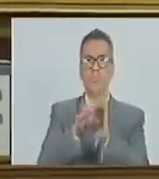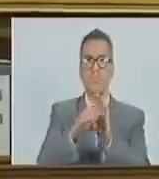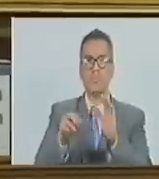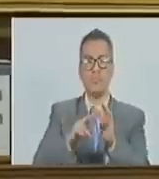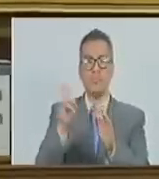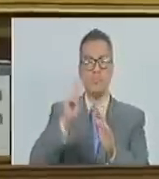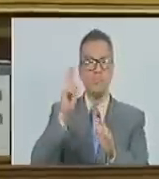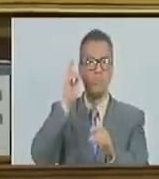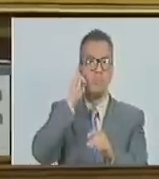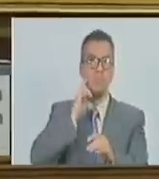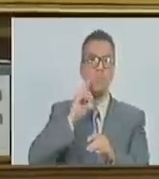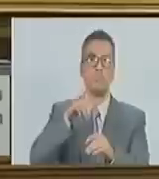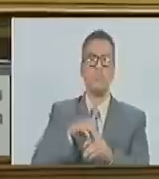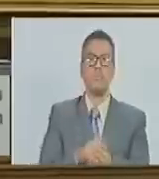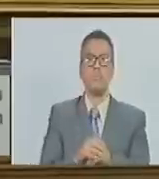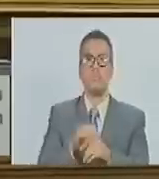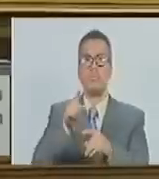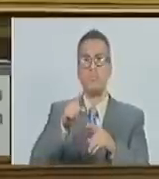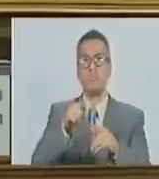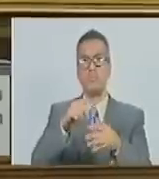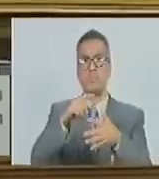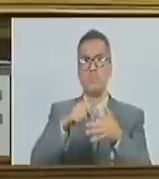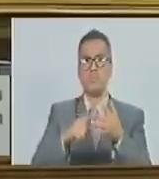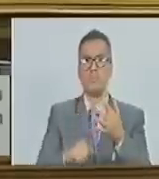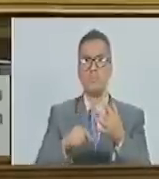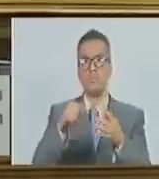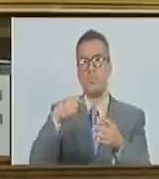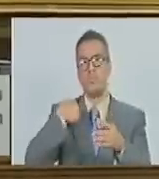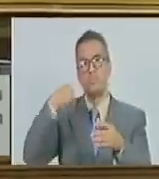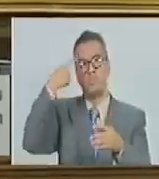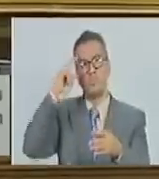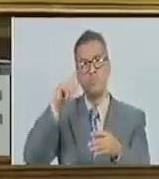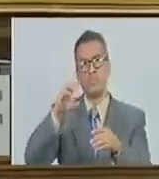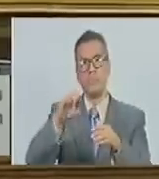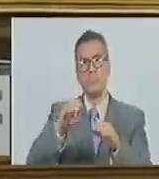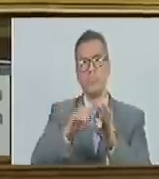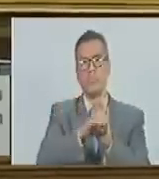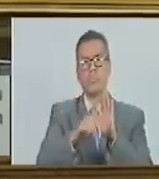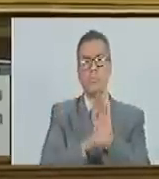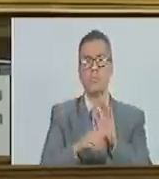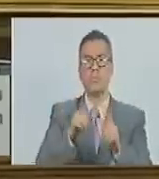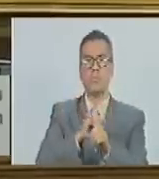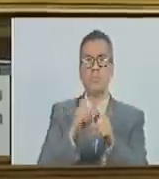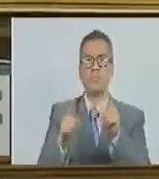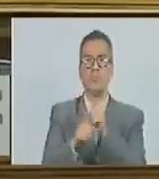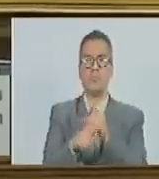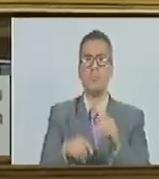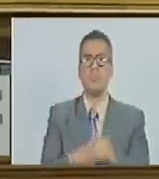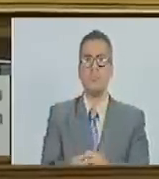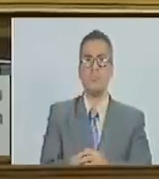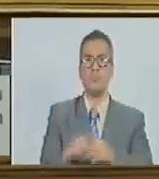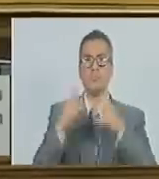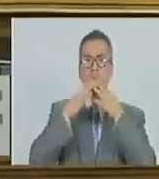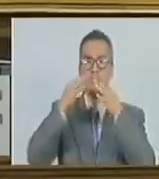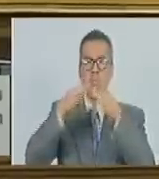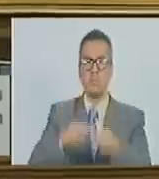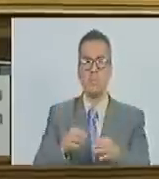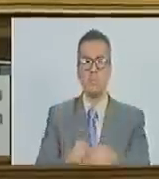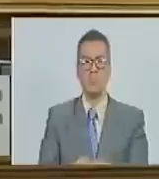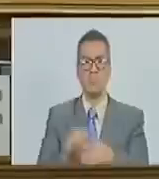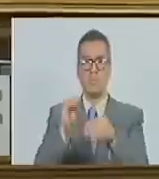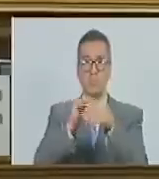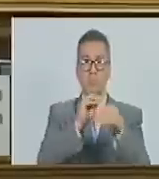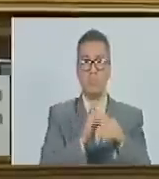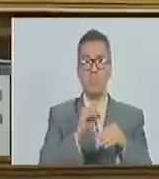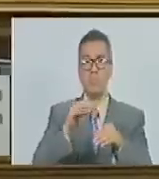República Bolivariana de Venezuela por una cosa que ellos llamaron Estatuto de Transición. Una verdadera